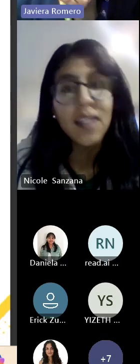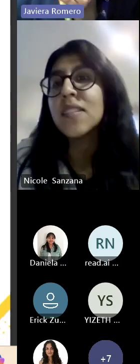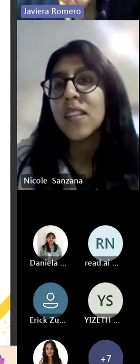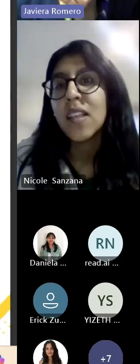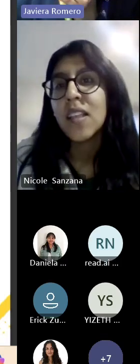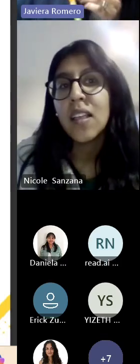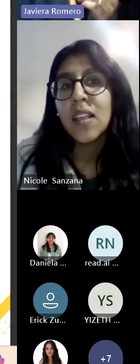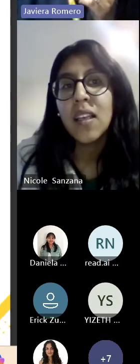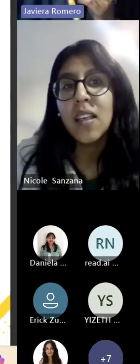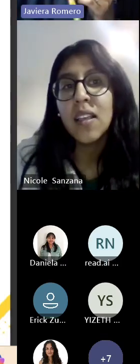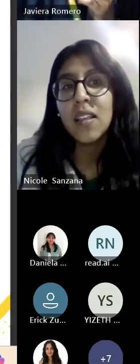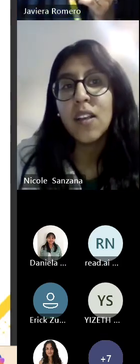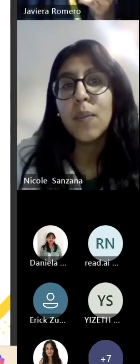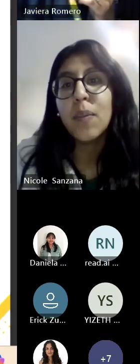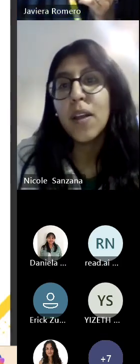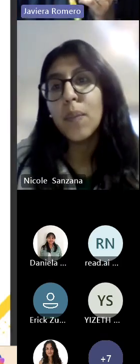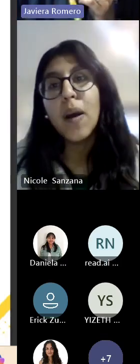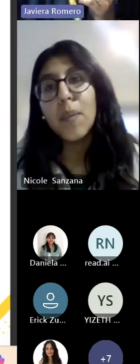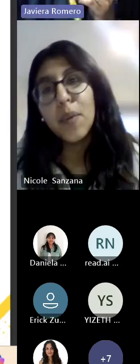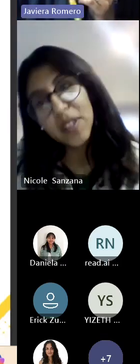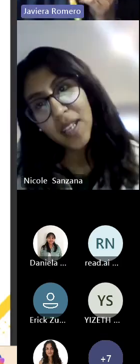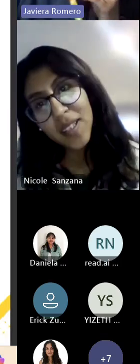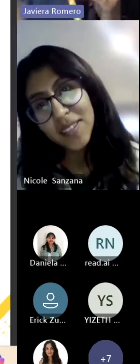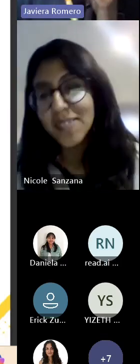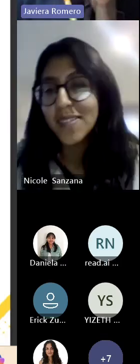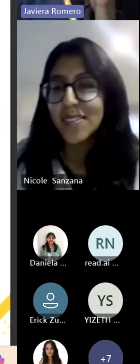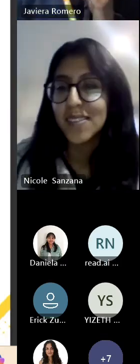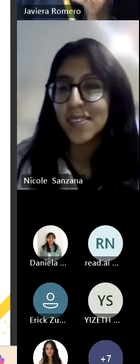que vaya sobre la charla. Eso.